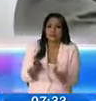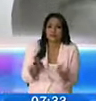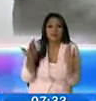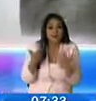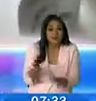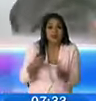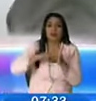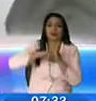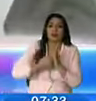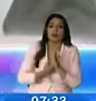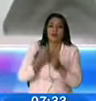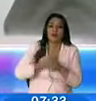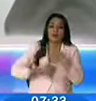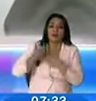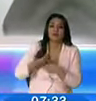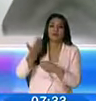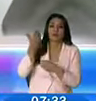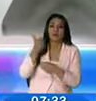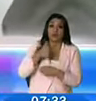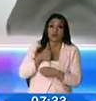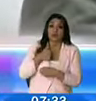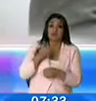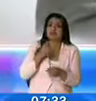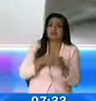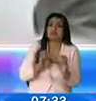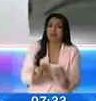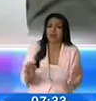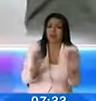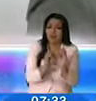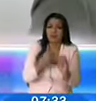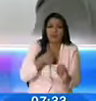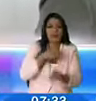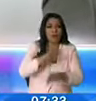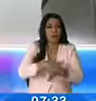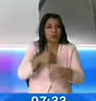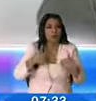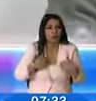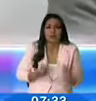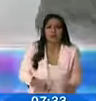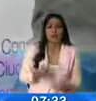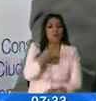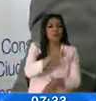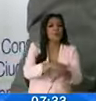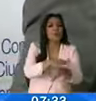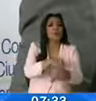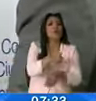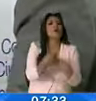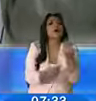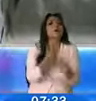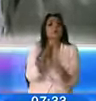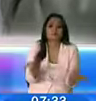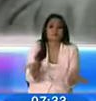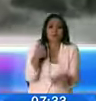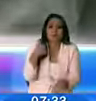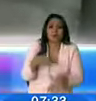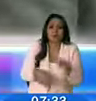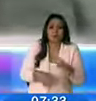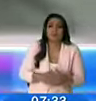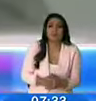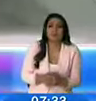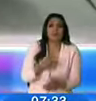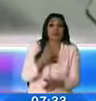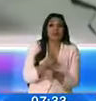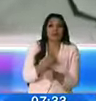actúa años antes de que Cristian Cruz llegue a la superintendencia, mal se me puede a mí querer endosar y decir, ¿por qué no lo hizo usted? Con eso